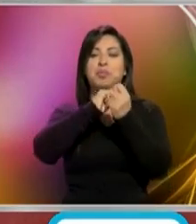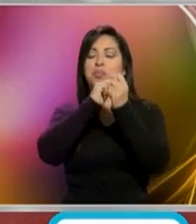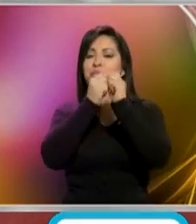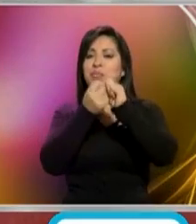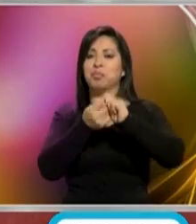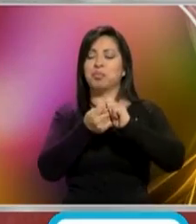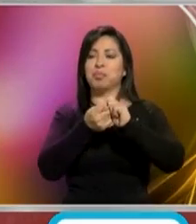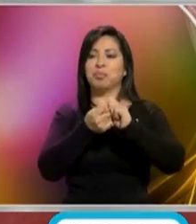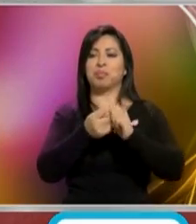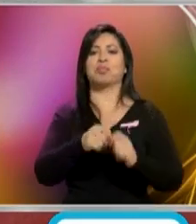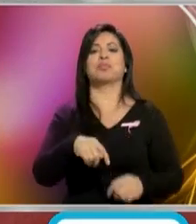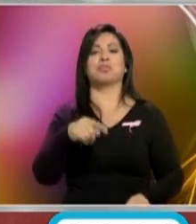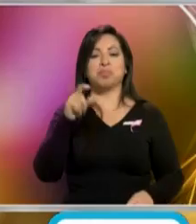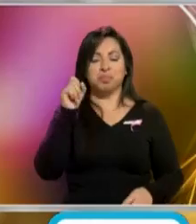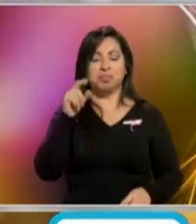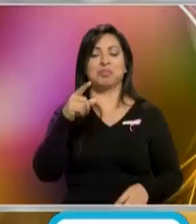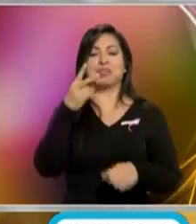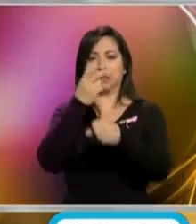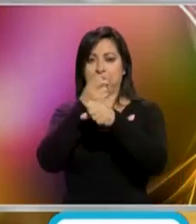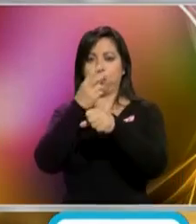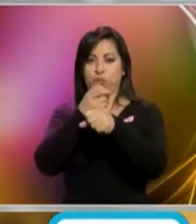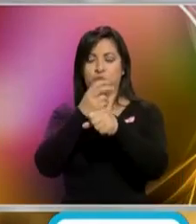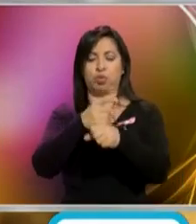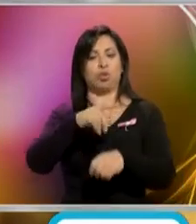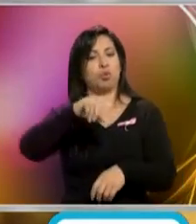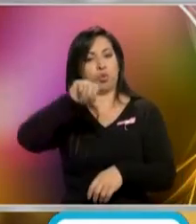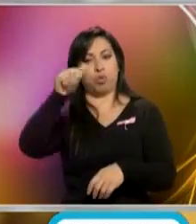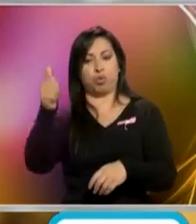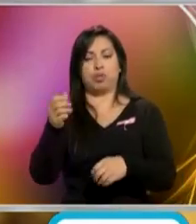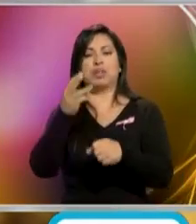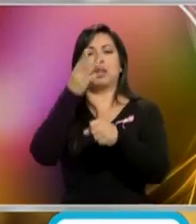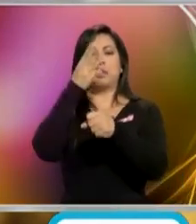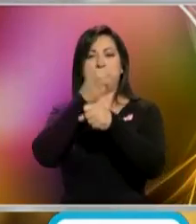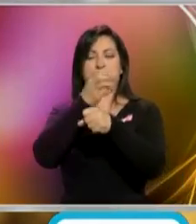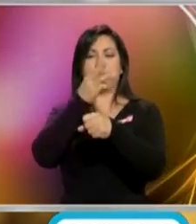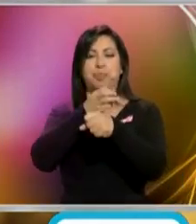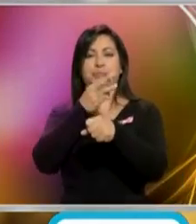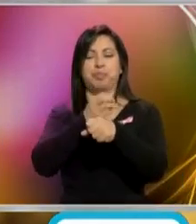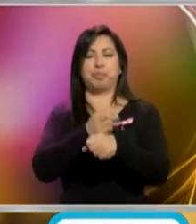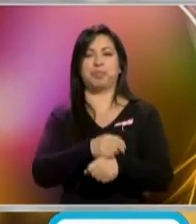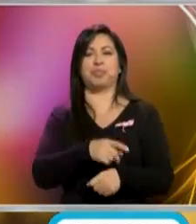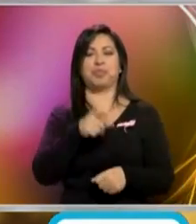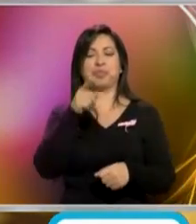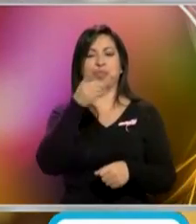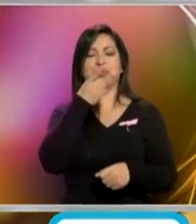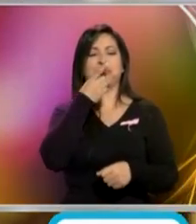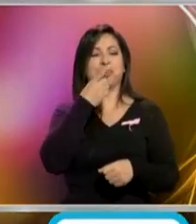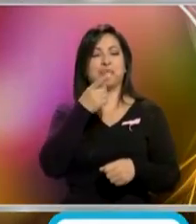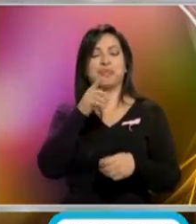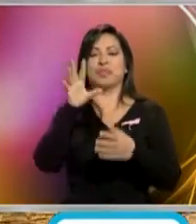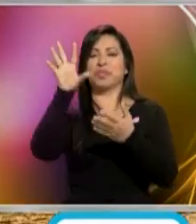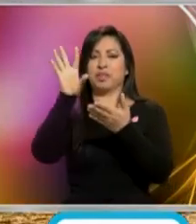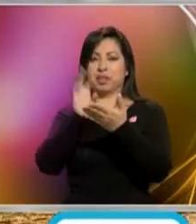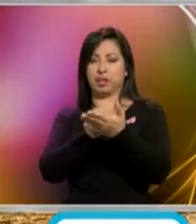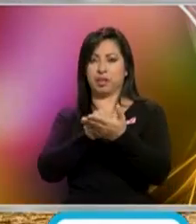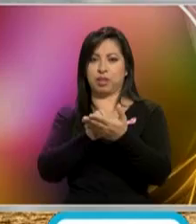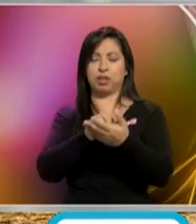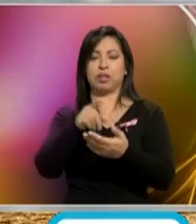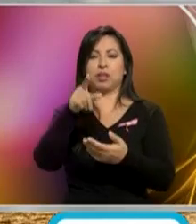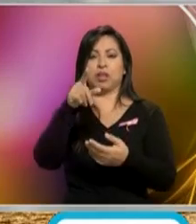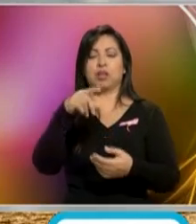Google Translate les recomiendo mucho. Y finalmente, una aplicación que se convierte como en el justiciero de todo viajero. La aplicación se